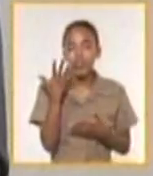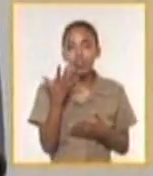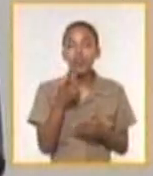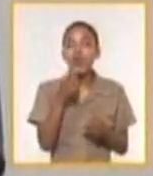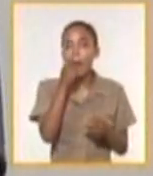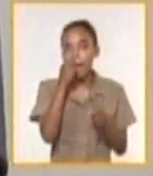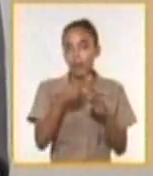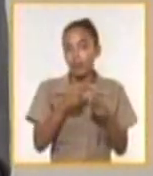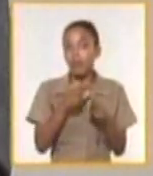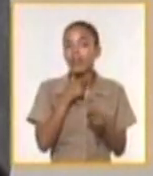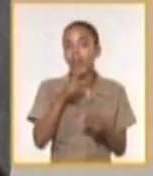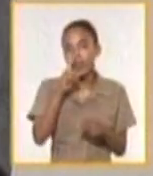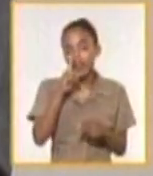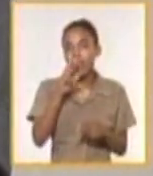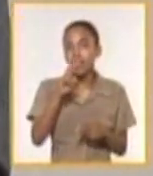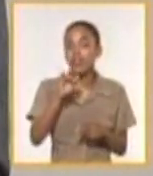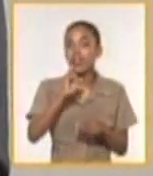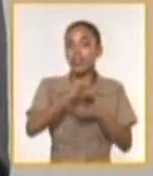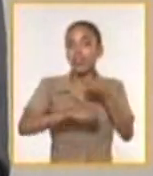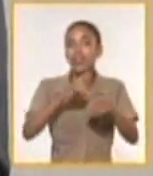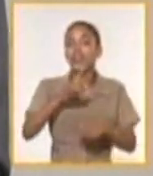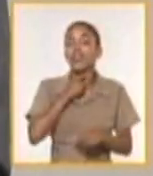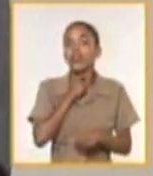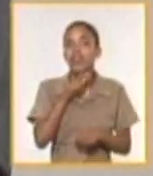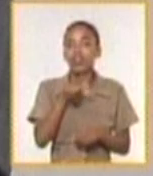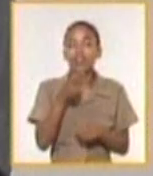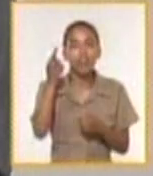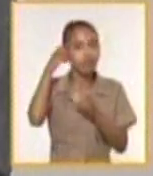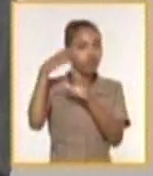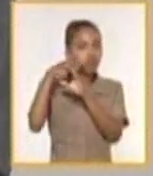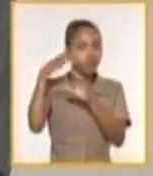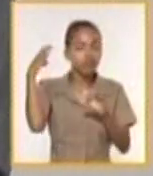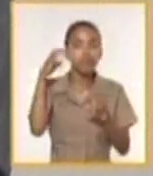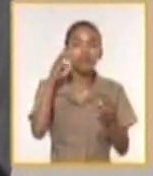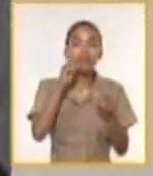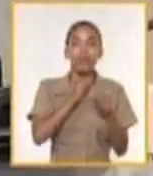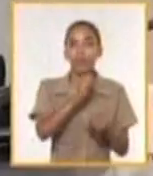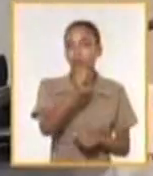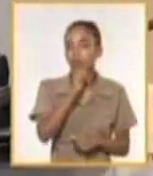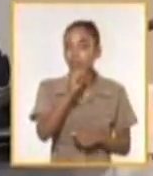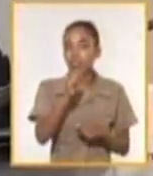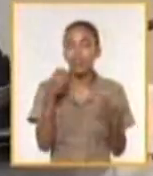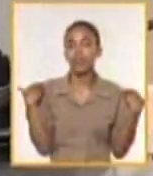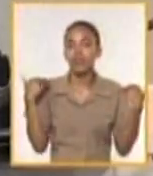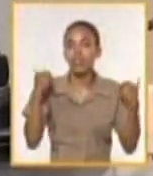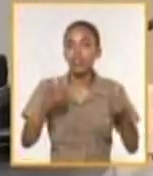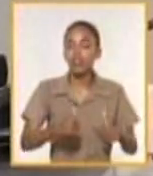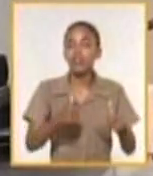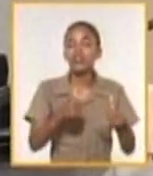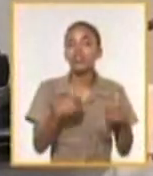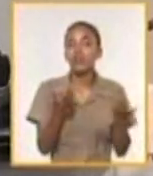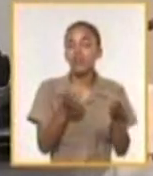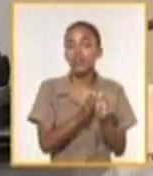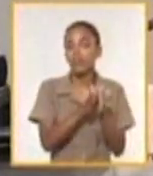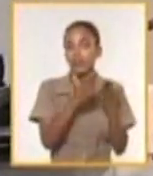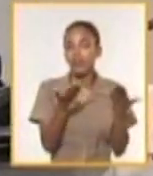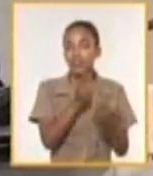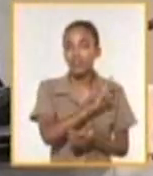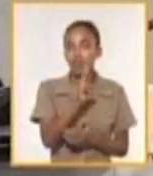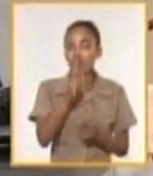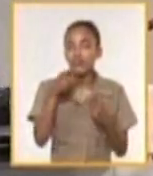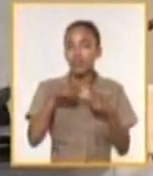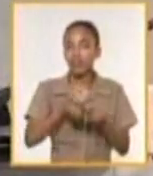Ubieta Gómez, intelectual, ensayista, periodista y director de la revista Revolución y Cultura, una de las